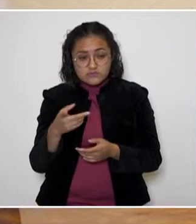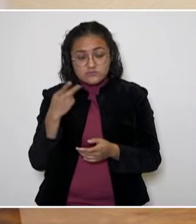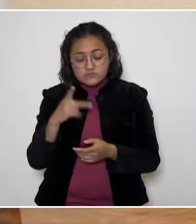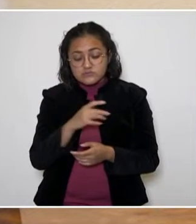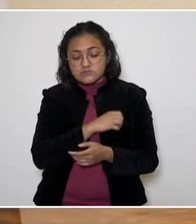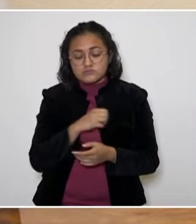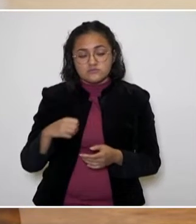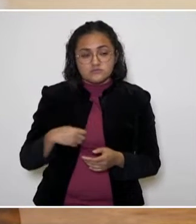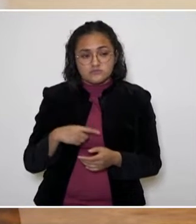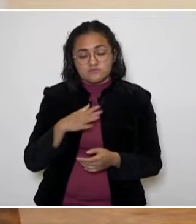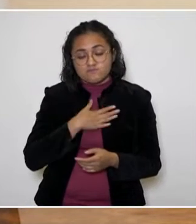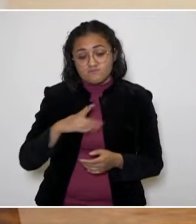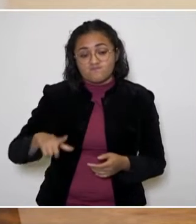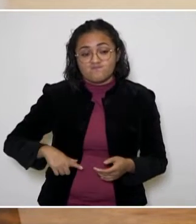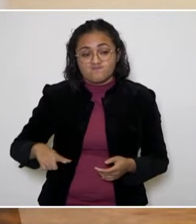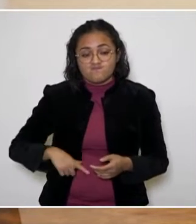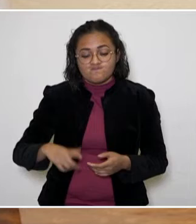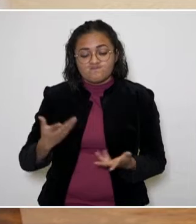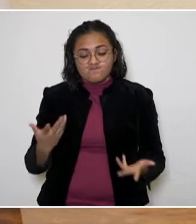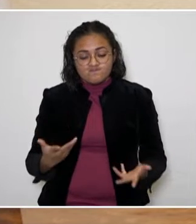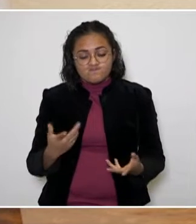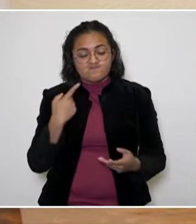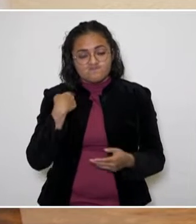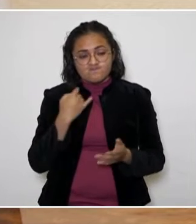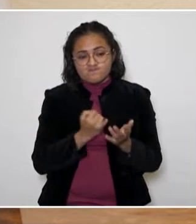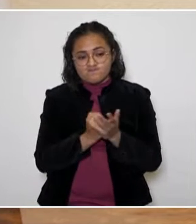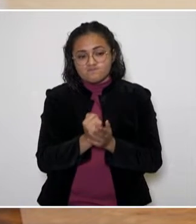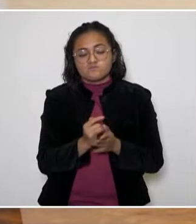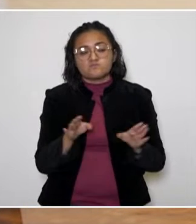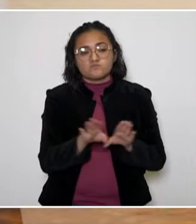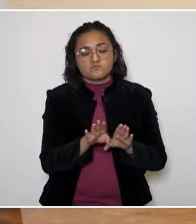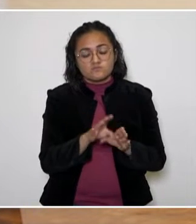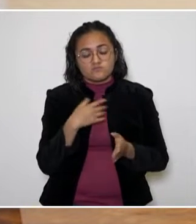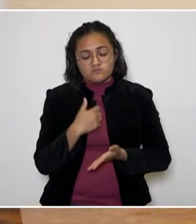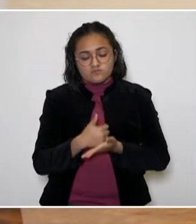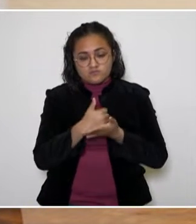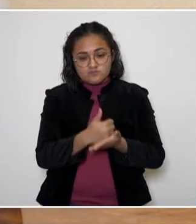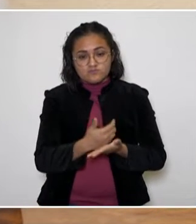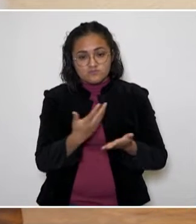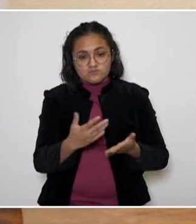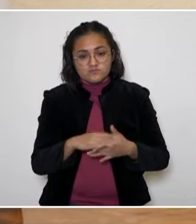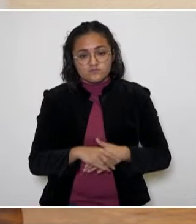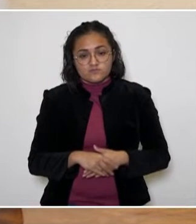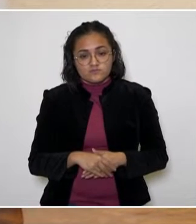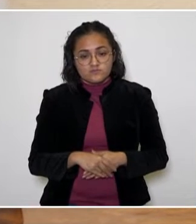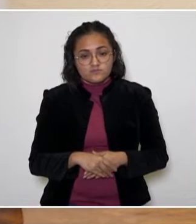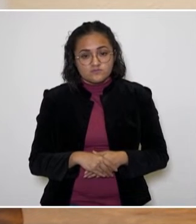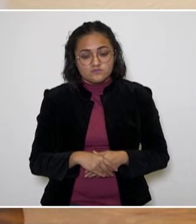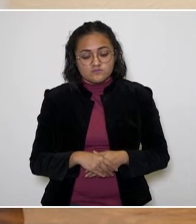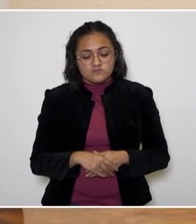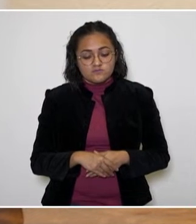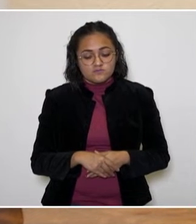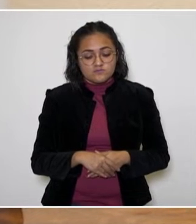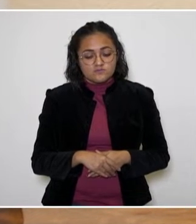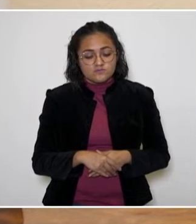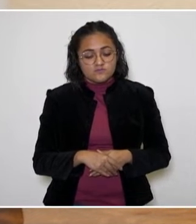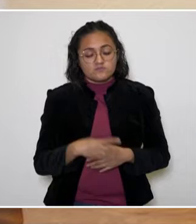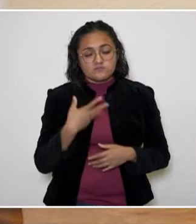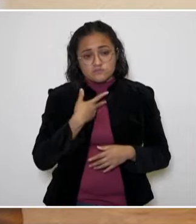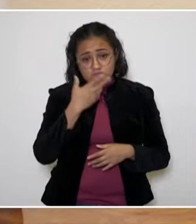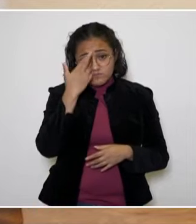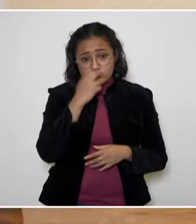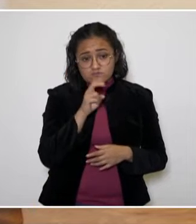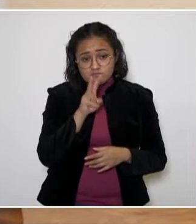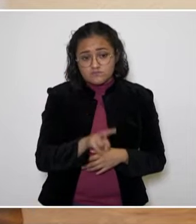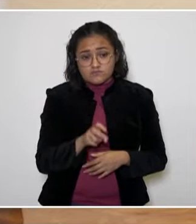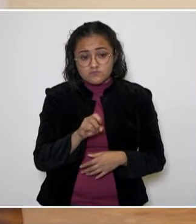al gobierno a tomar estas, a haber hecho esta propuesta. Esa es la razón.